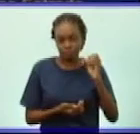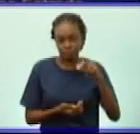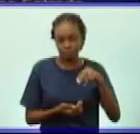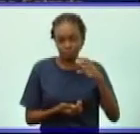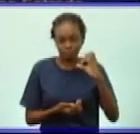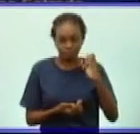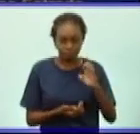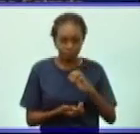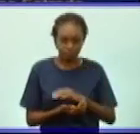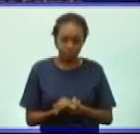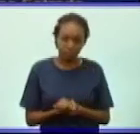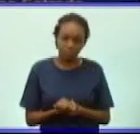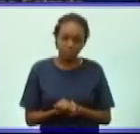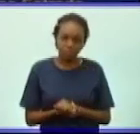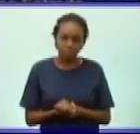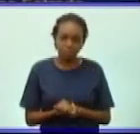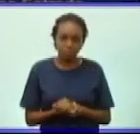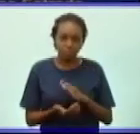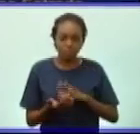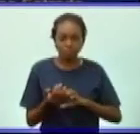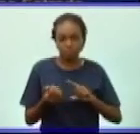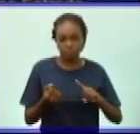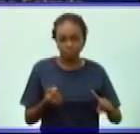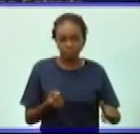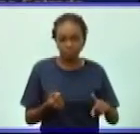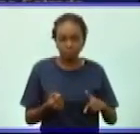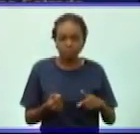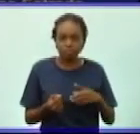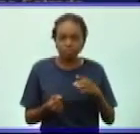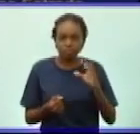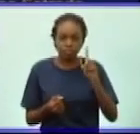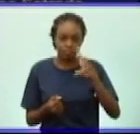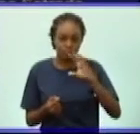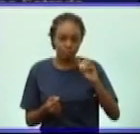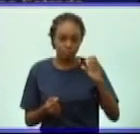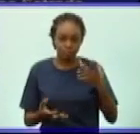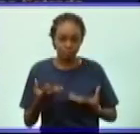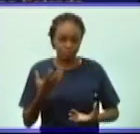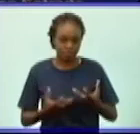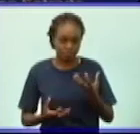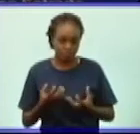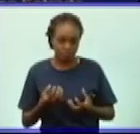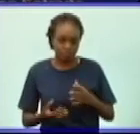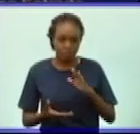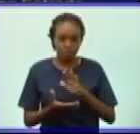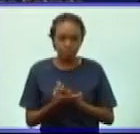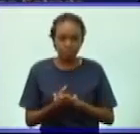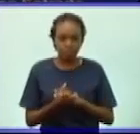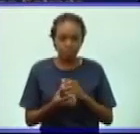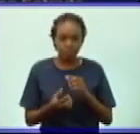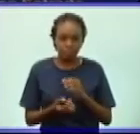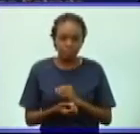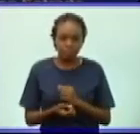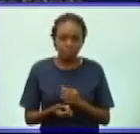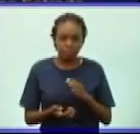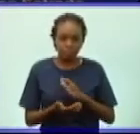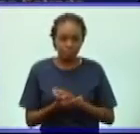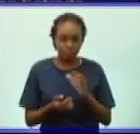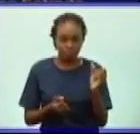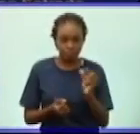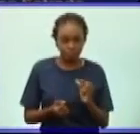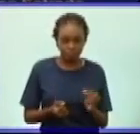bronce de las provincias Cienfuegos, Artemisa, Mayabeque,